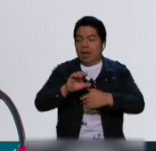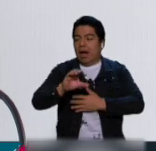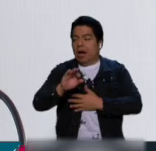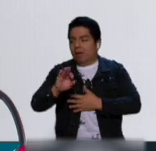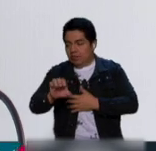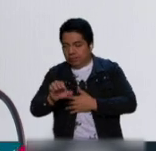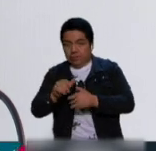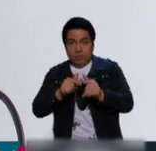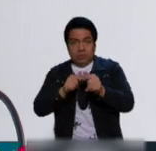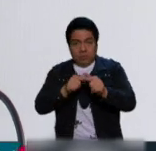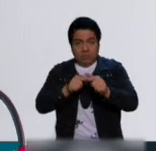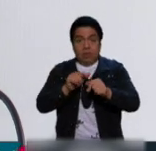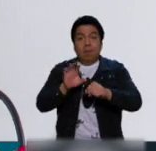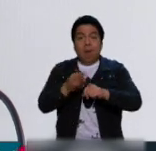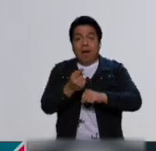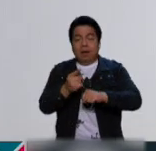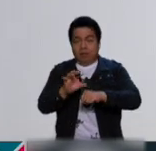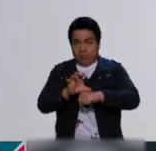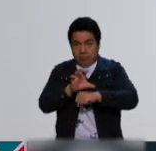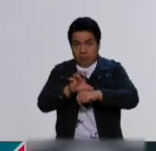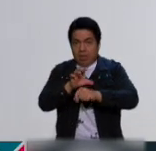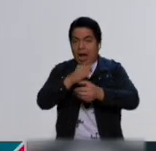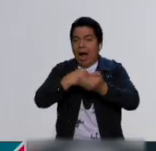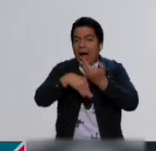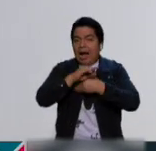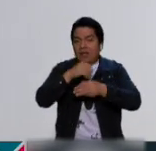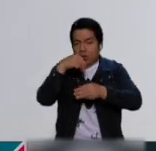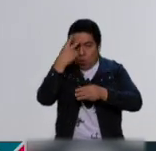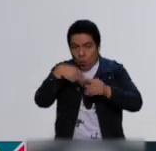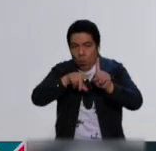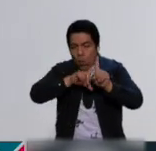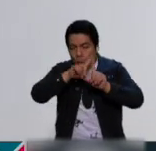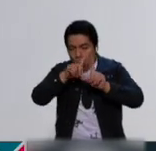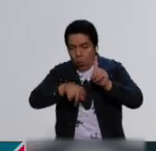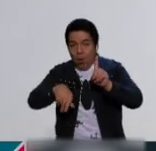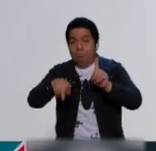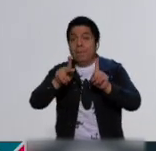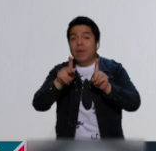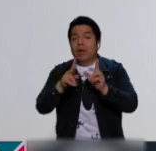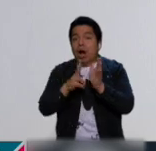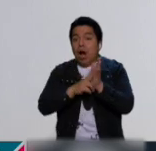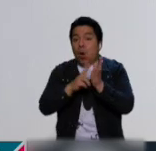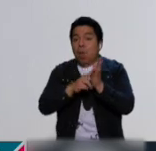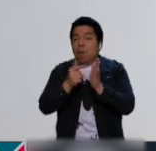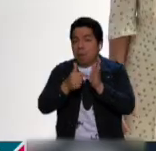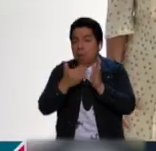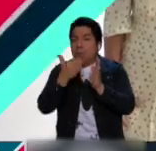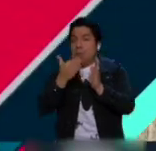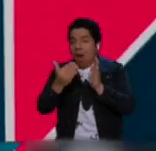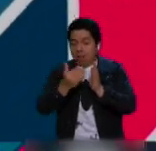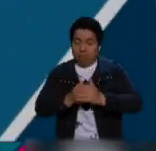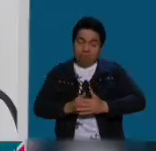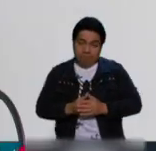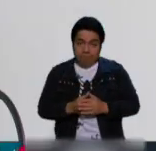para garantizar que la electricidad llegue a todos los hogares mexicanos a precios accesibles.